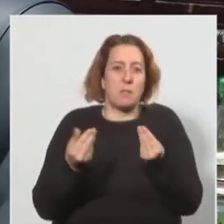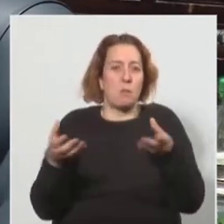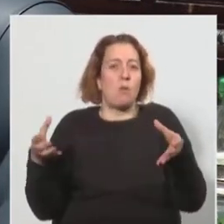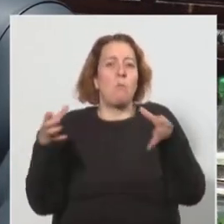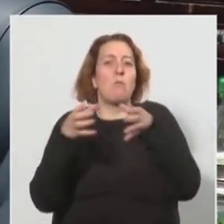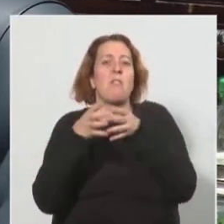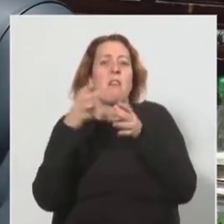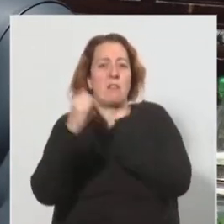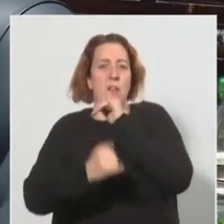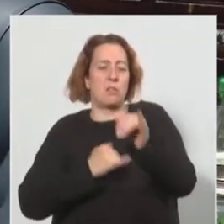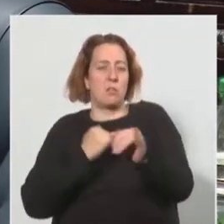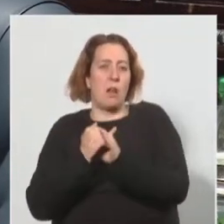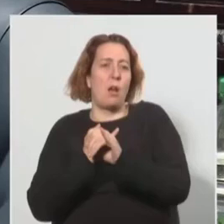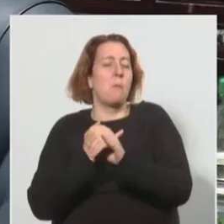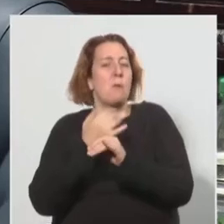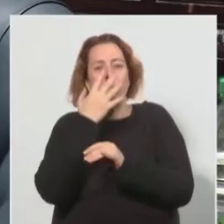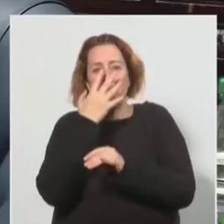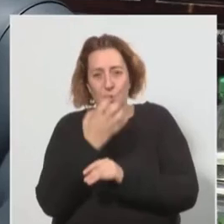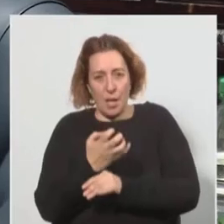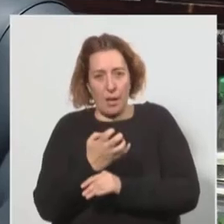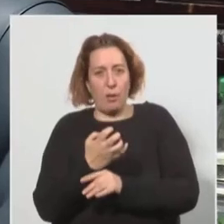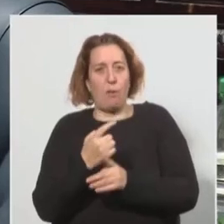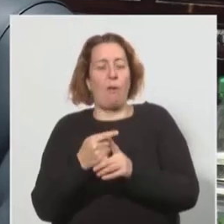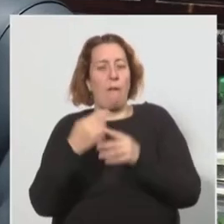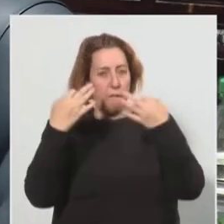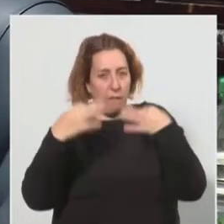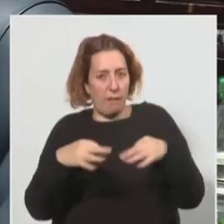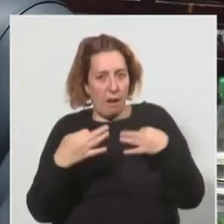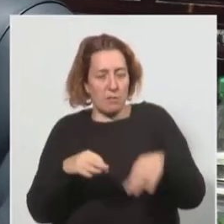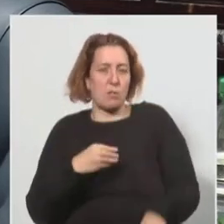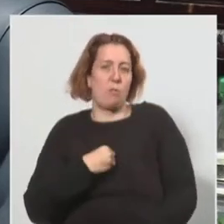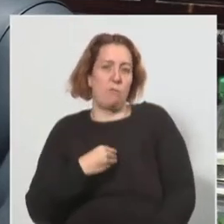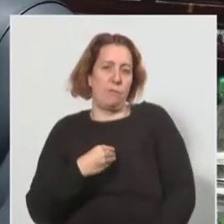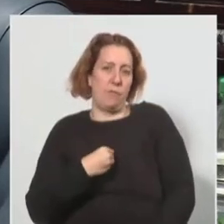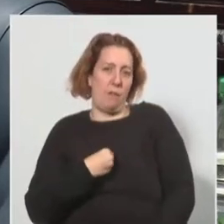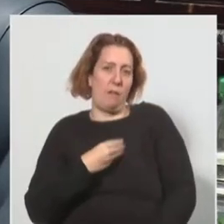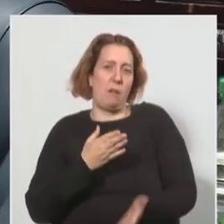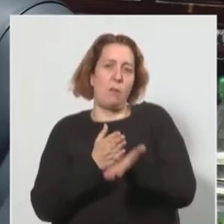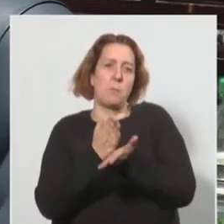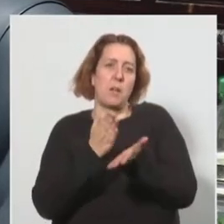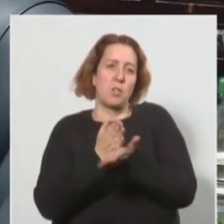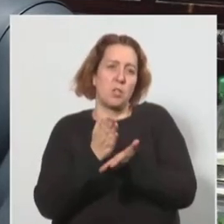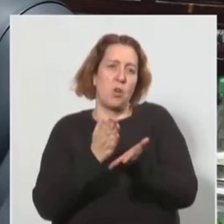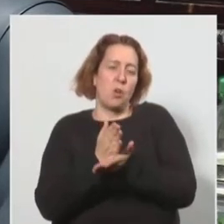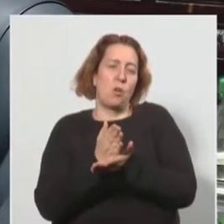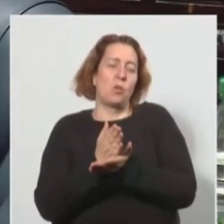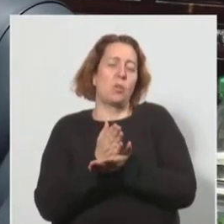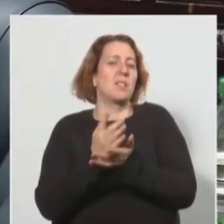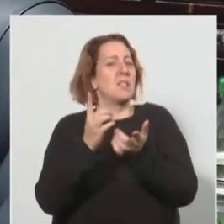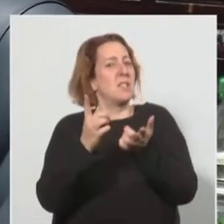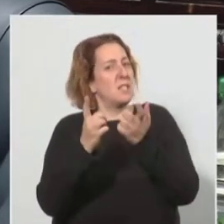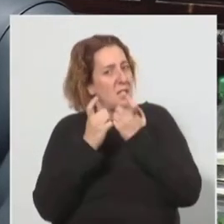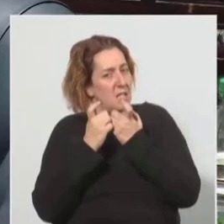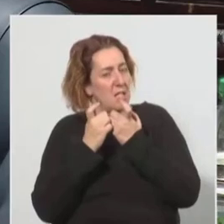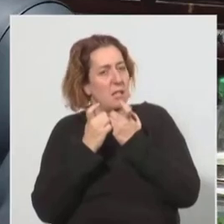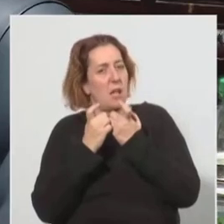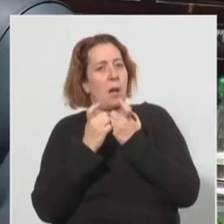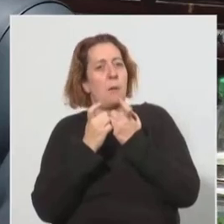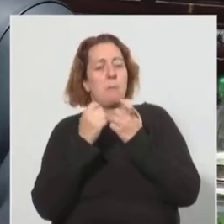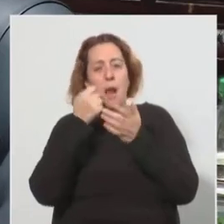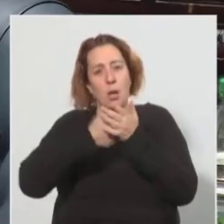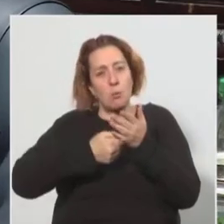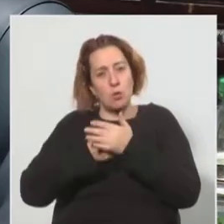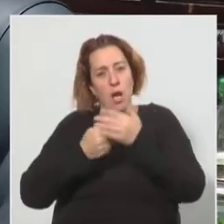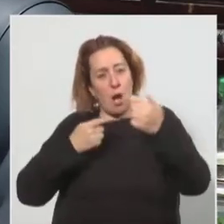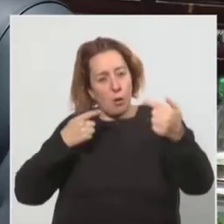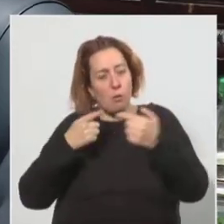comunidad internacional como un actor serio, eficaz y confiable en la cooperación que se requiere para la